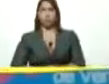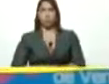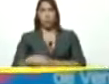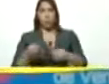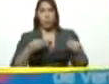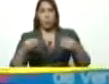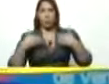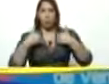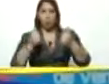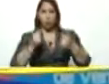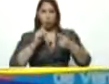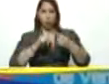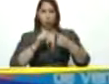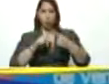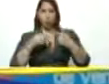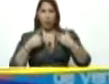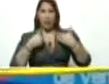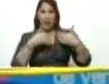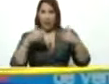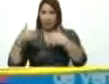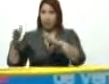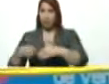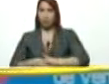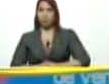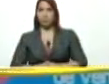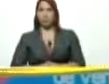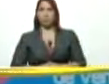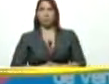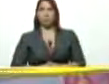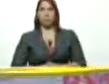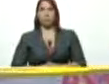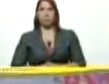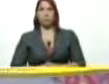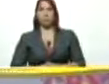de salud, garantizarlo.